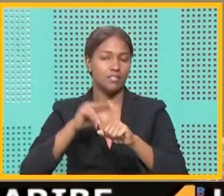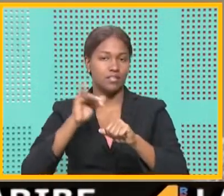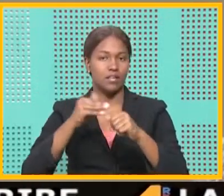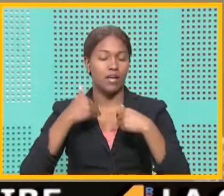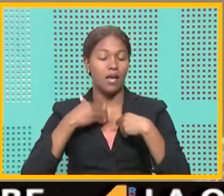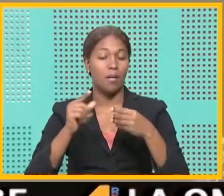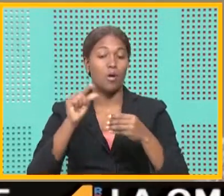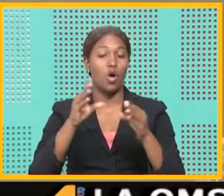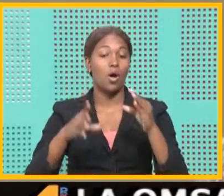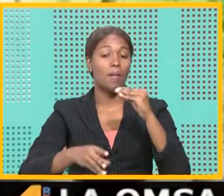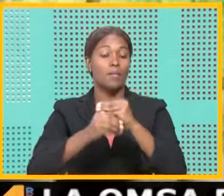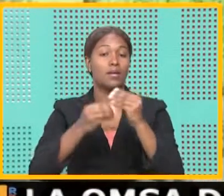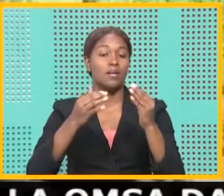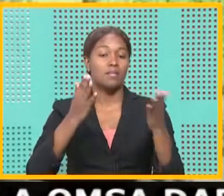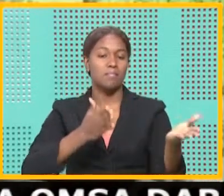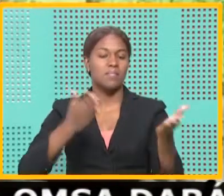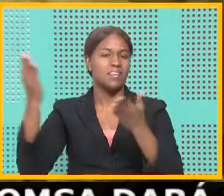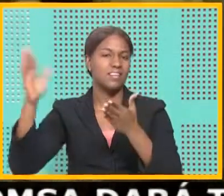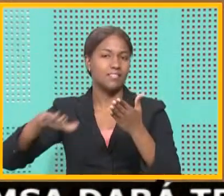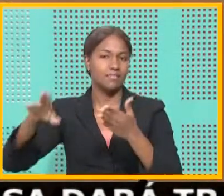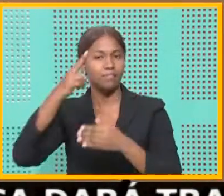que exportamos a Haití.